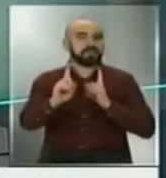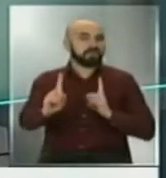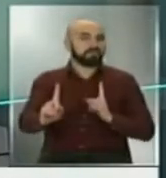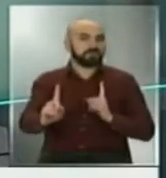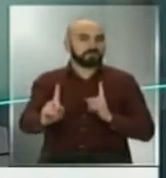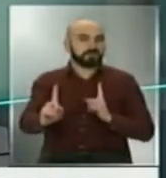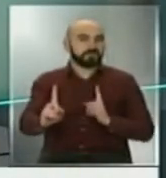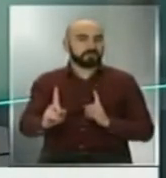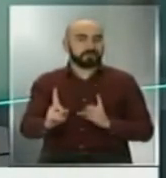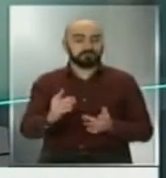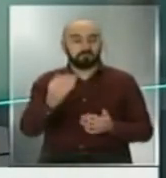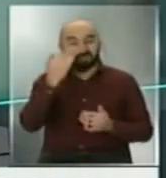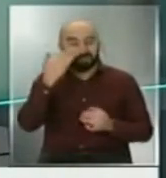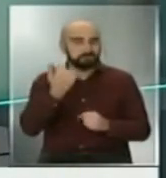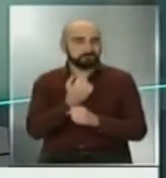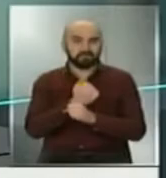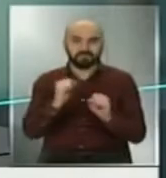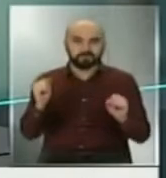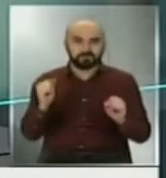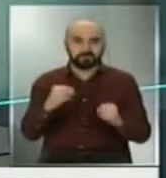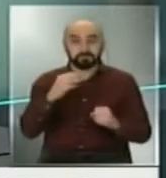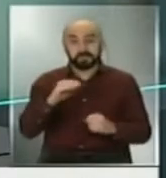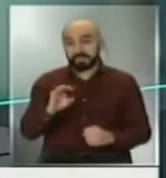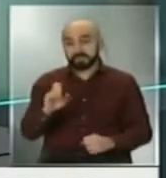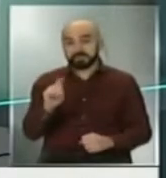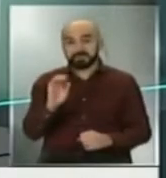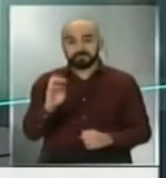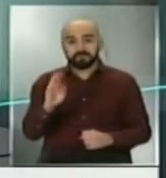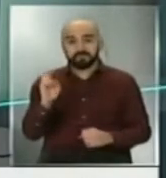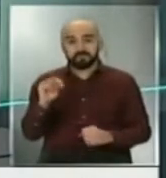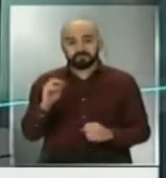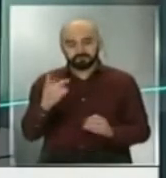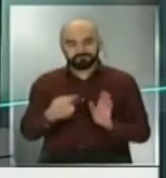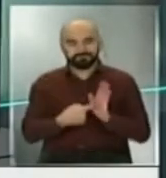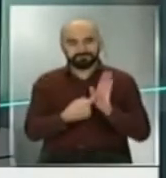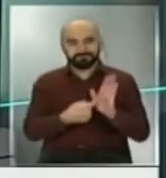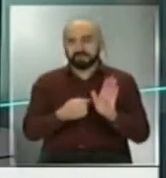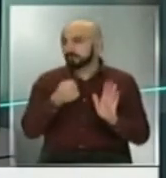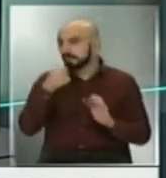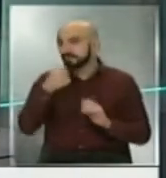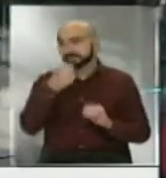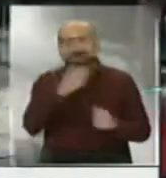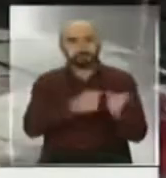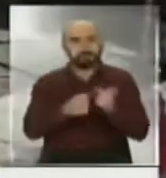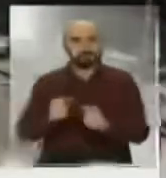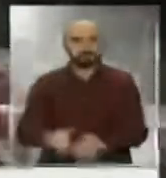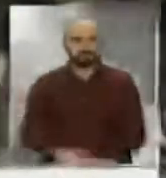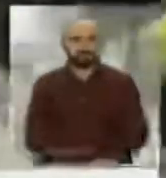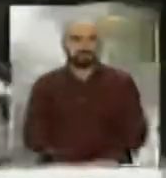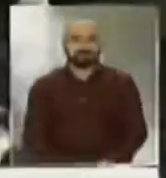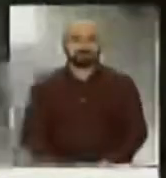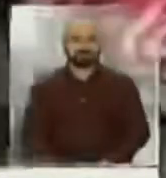distancia física o prácticamente imposible. Esteban González estuvo conversando con los transeúntes.